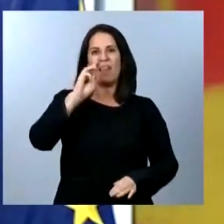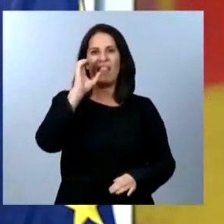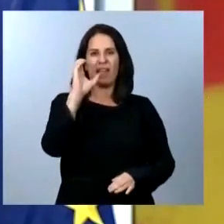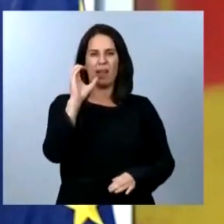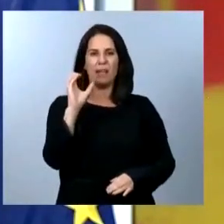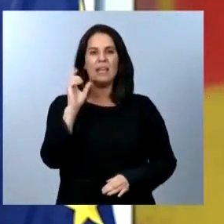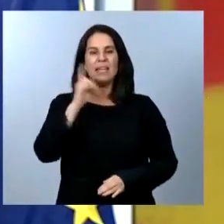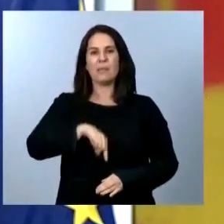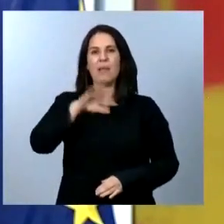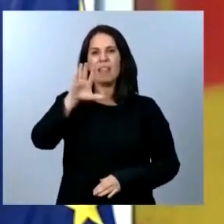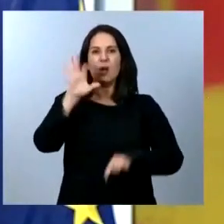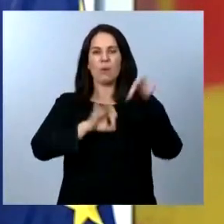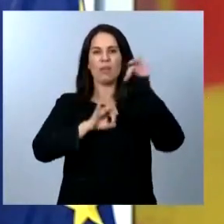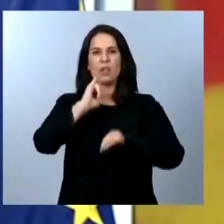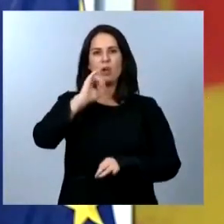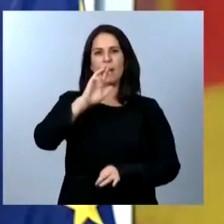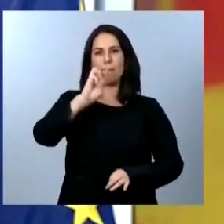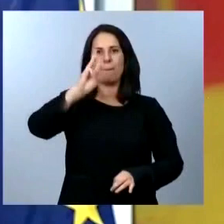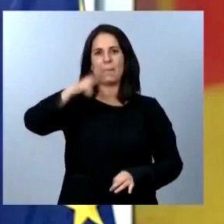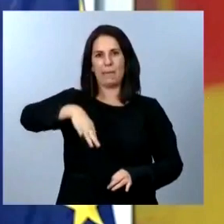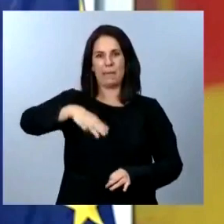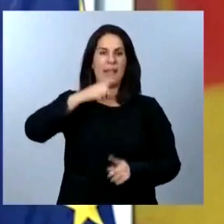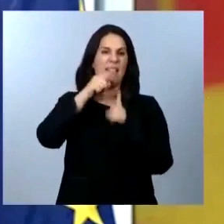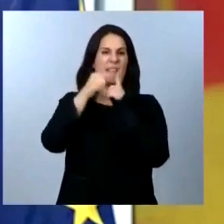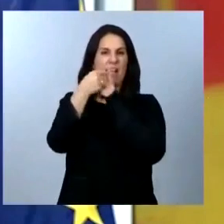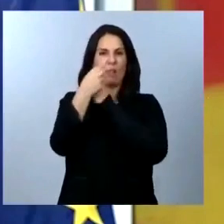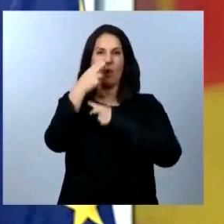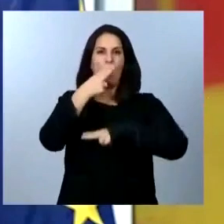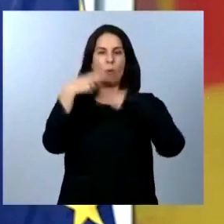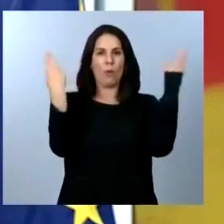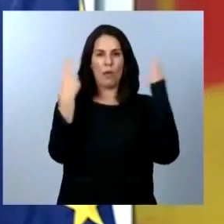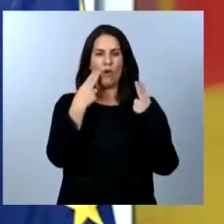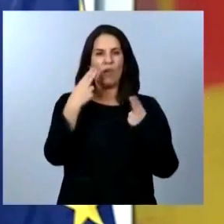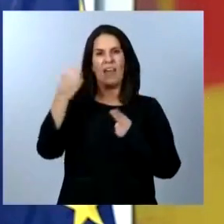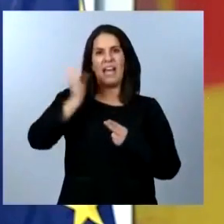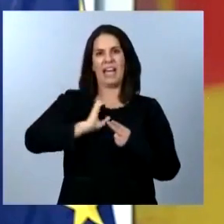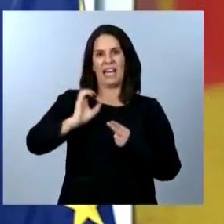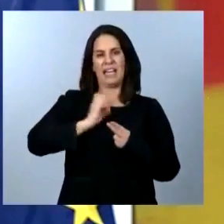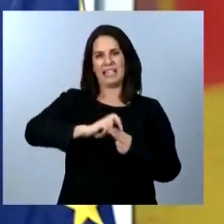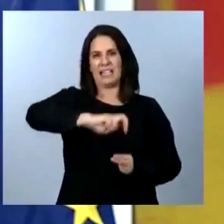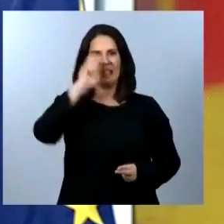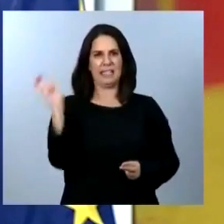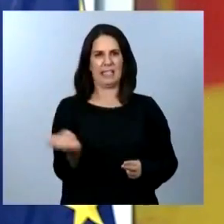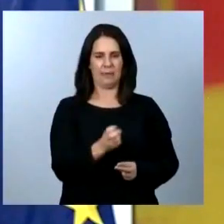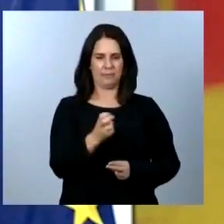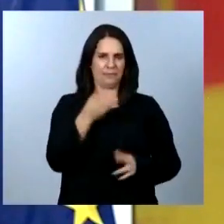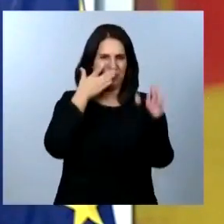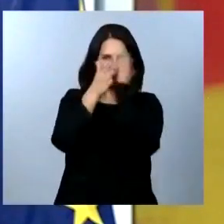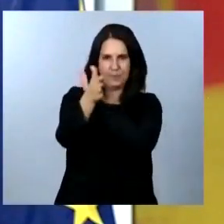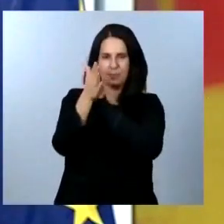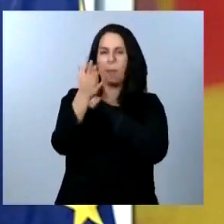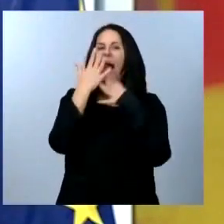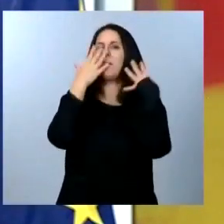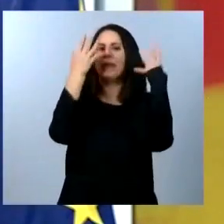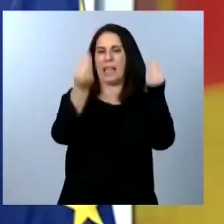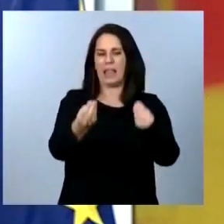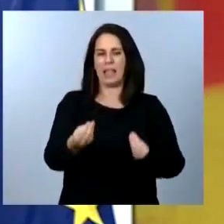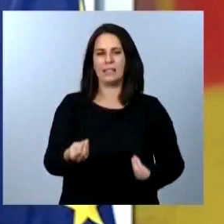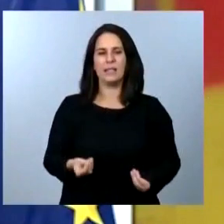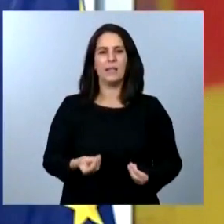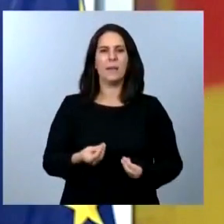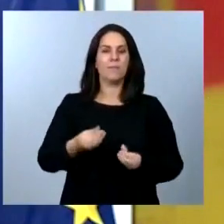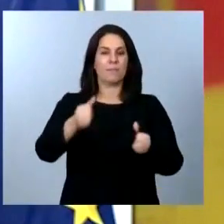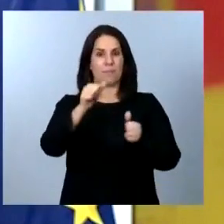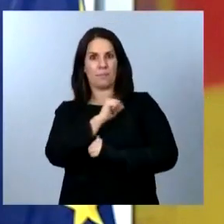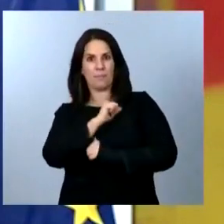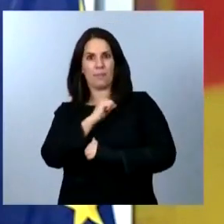IPREM, el Indicador Público de Renta de Efectos Múltiples, para que todo el mundo lo entienda. Las prestaciones por desempleo y la mayoría de las ayudas sociales